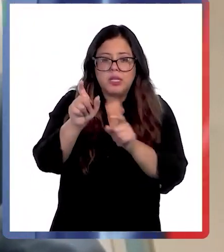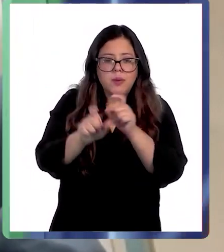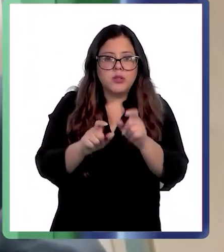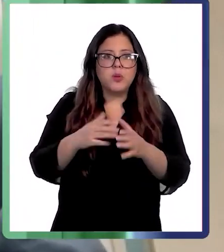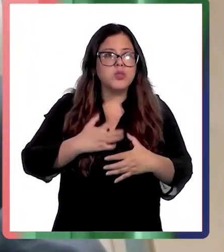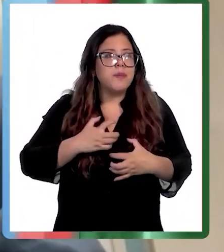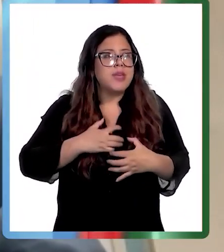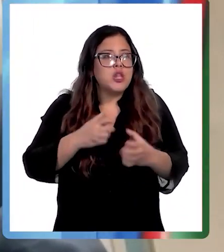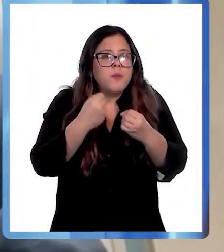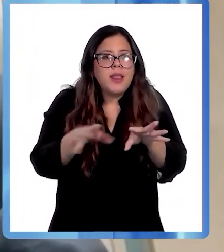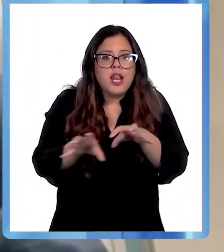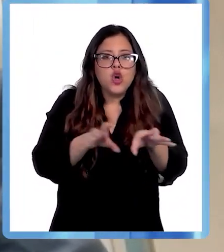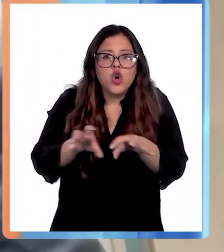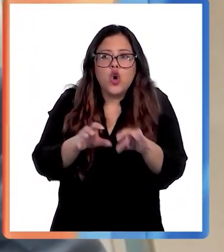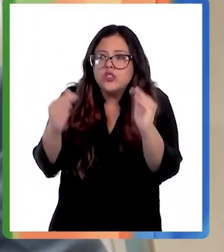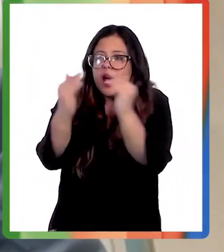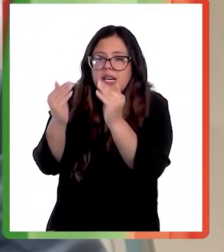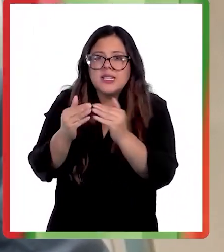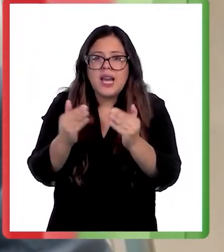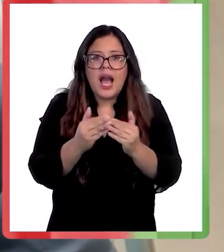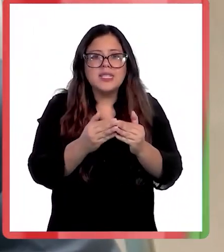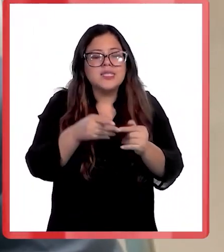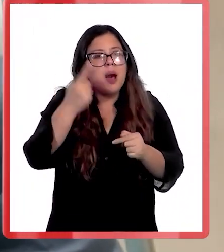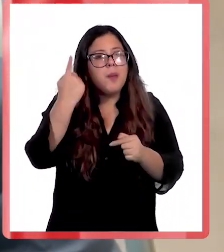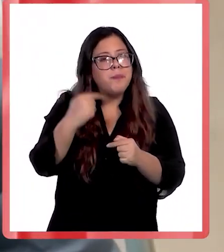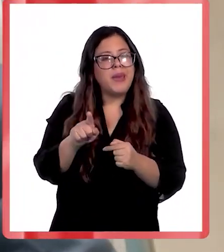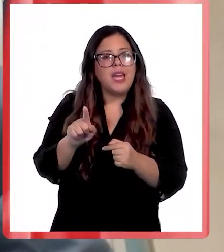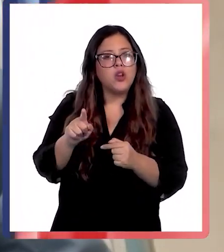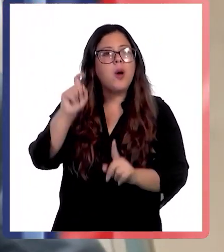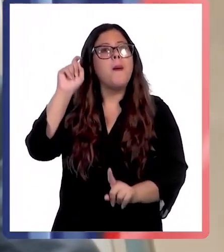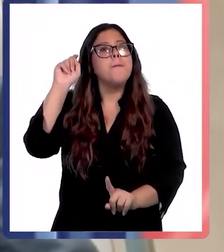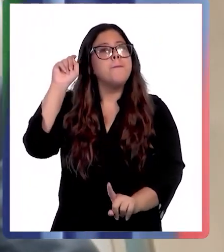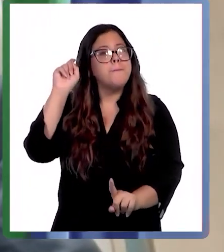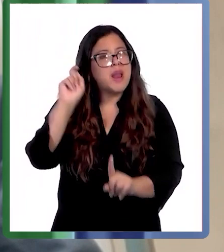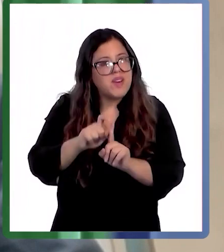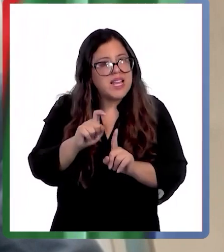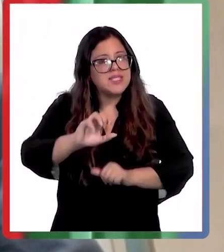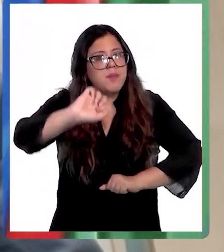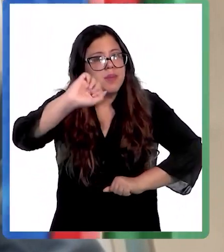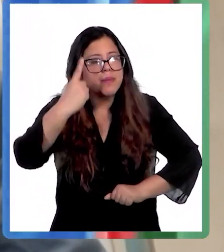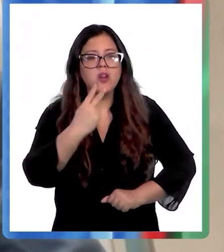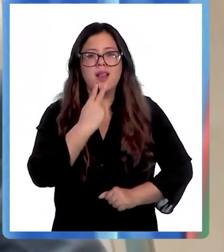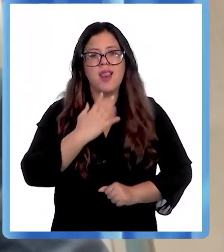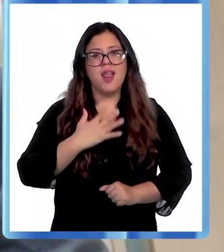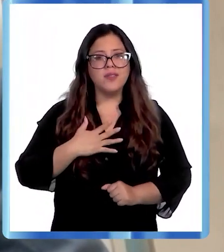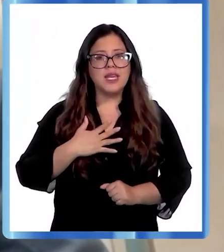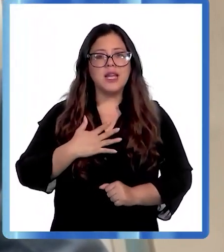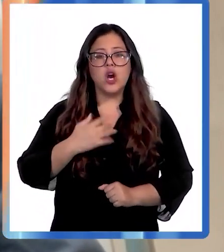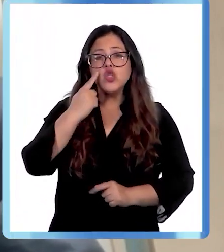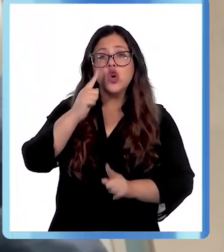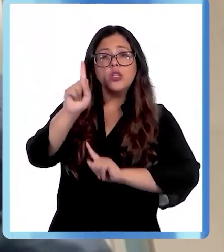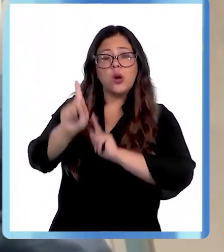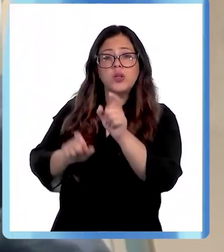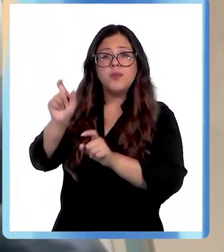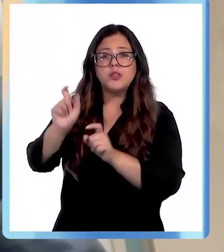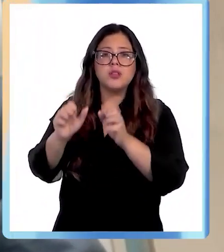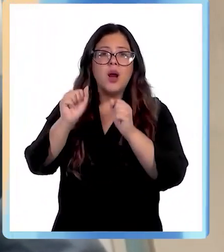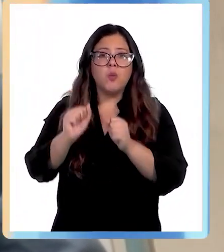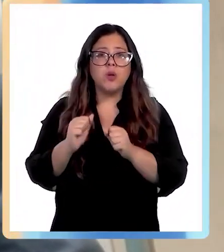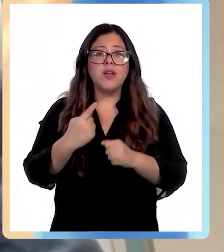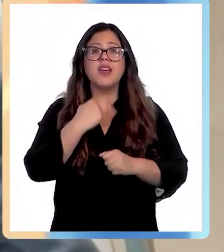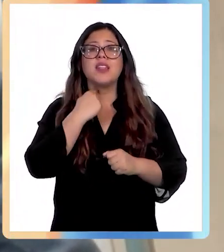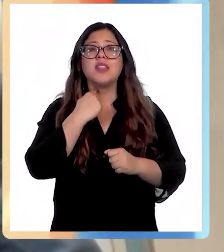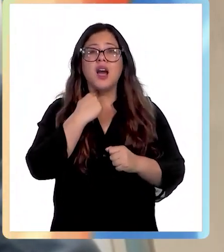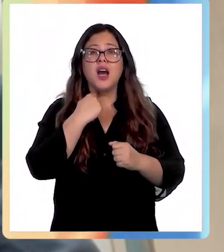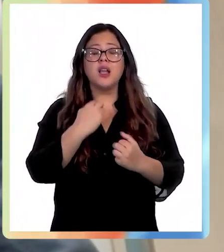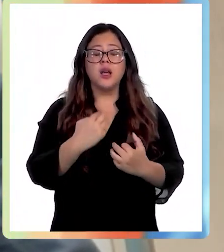perder sus cosas materiales, pero no hay cosa más preciada que la vida y de todas maneras, y esto además en algunas personas puede dejar secuelas